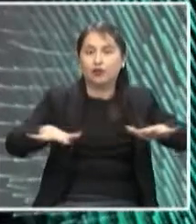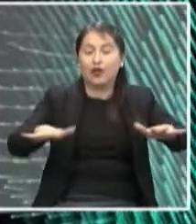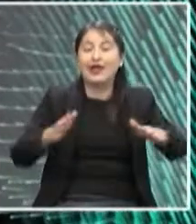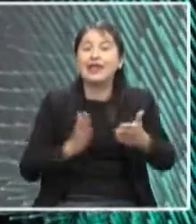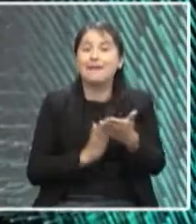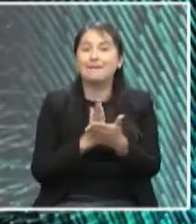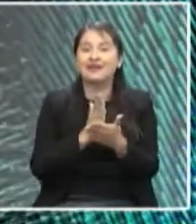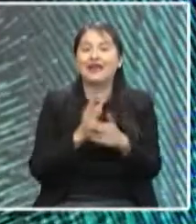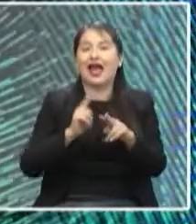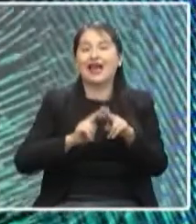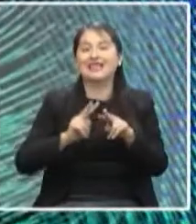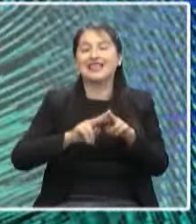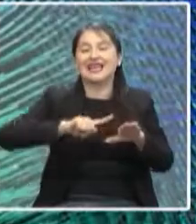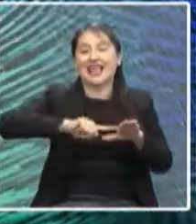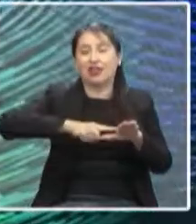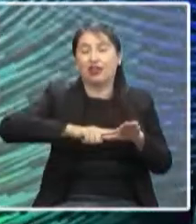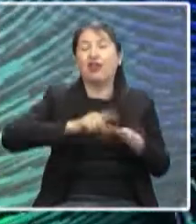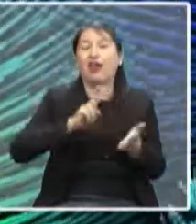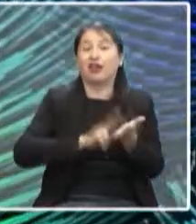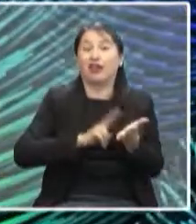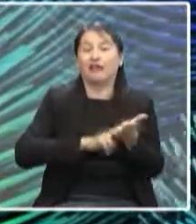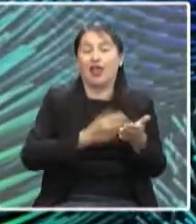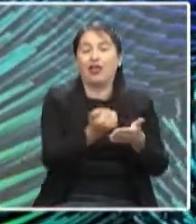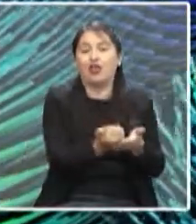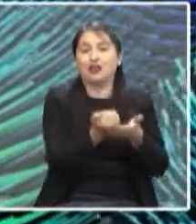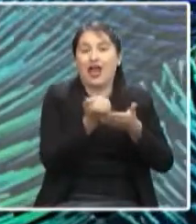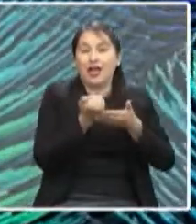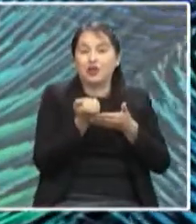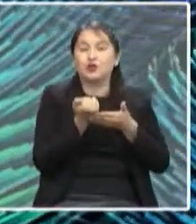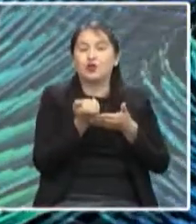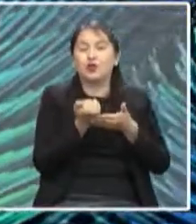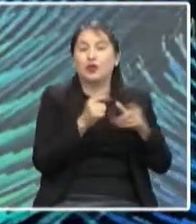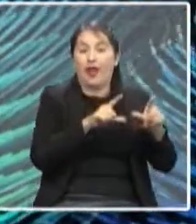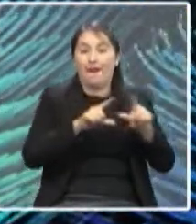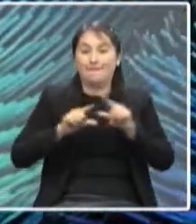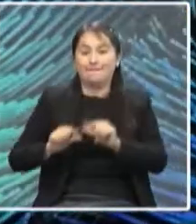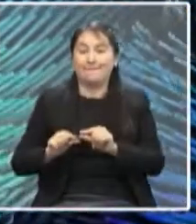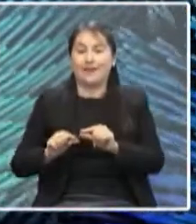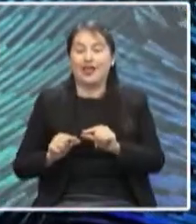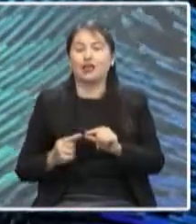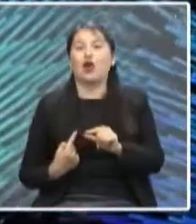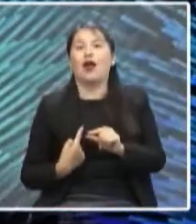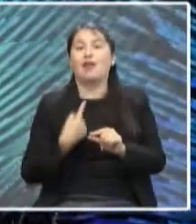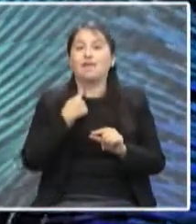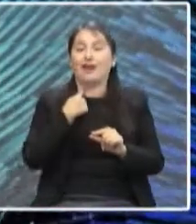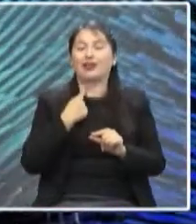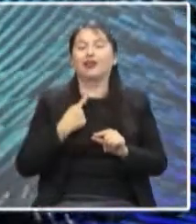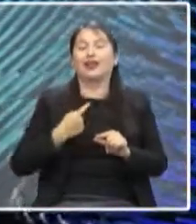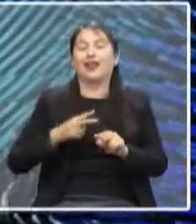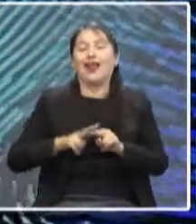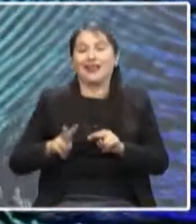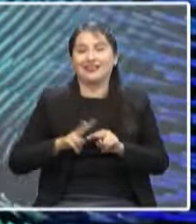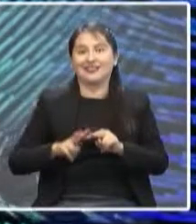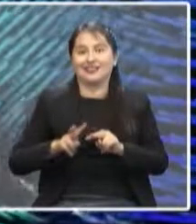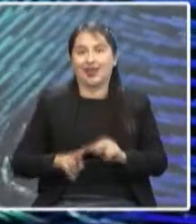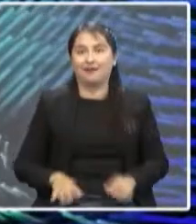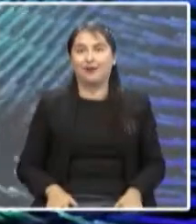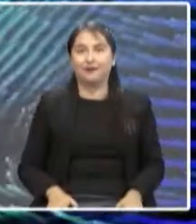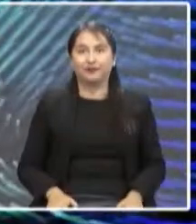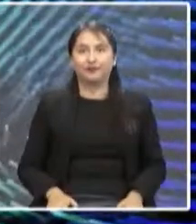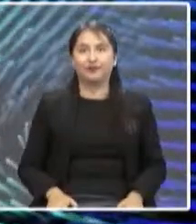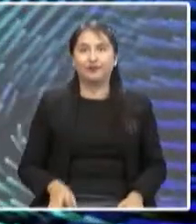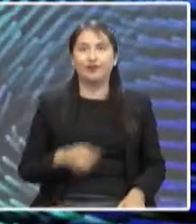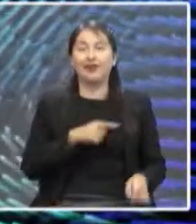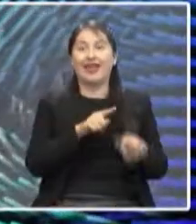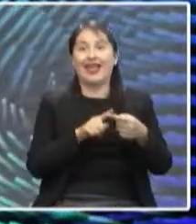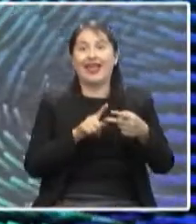crear tecnología que definitivamente nos ayuda a maximizar el impacto de las soluciones que hacemos. Voy a hablar de disrupción, de alto impacto y